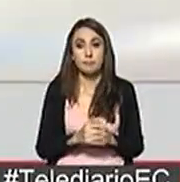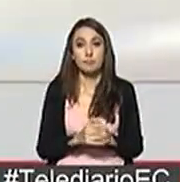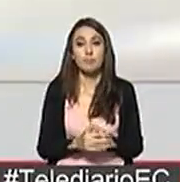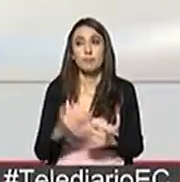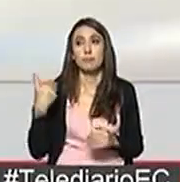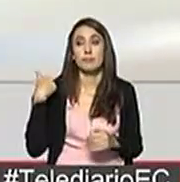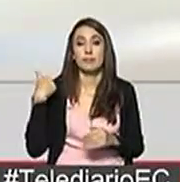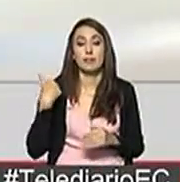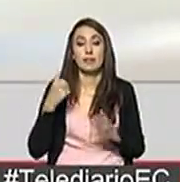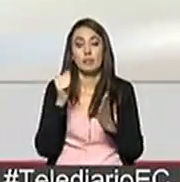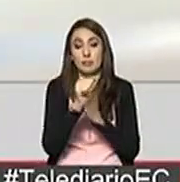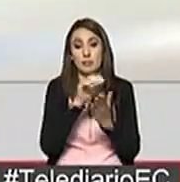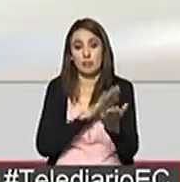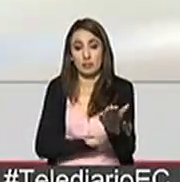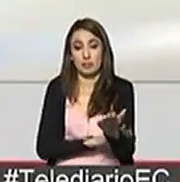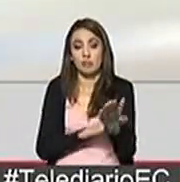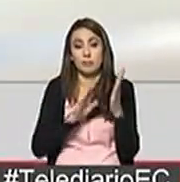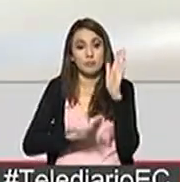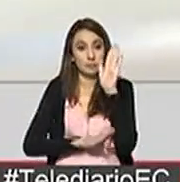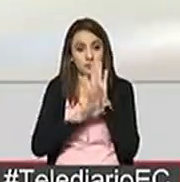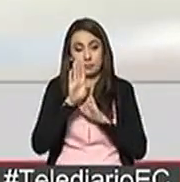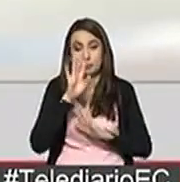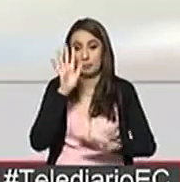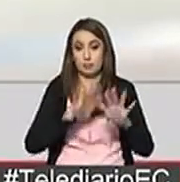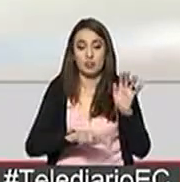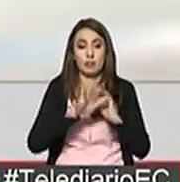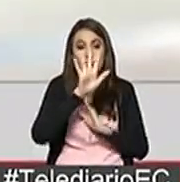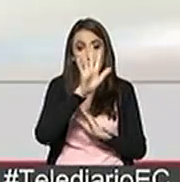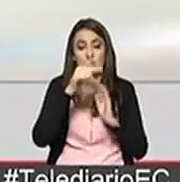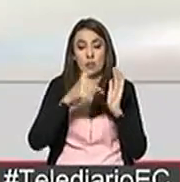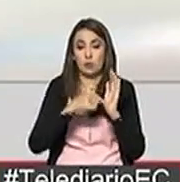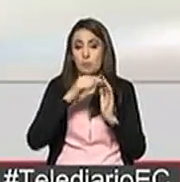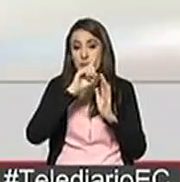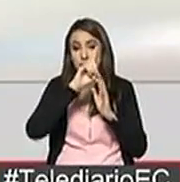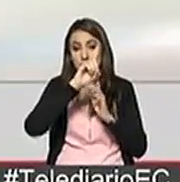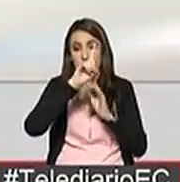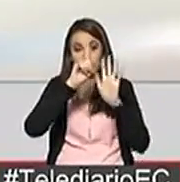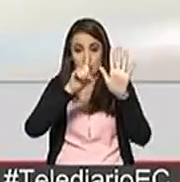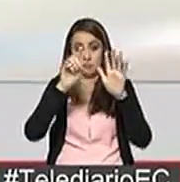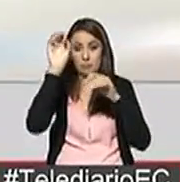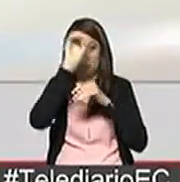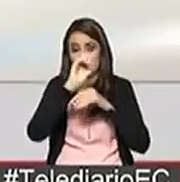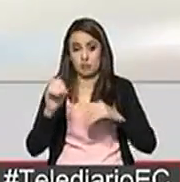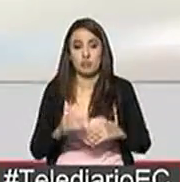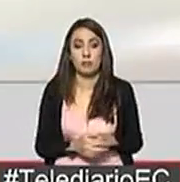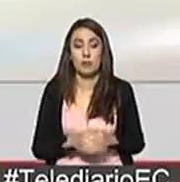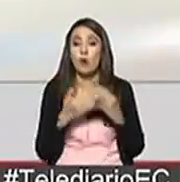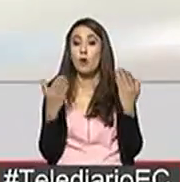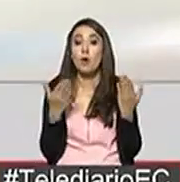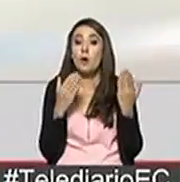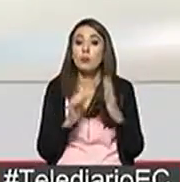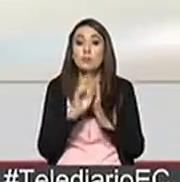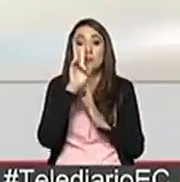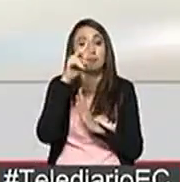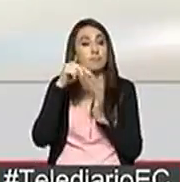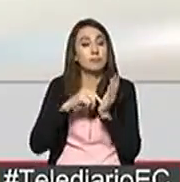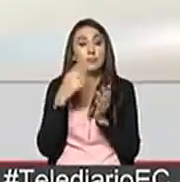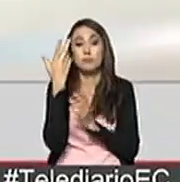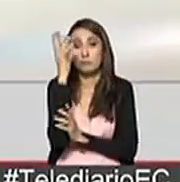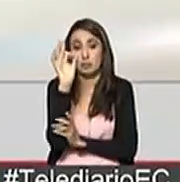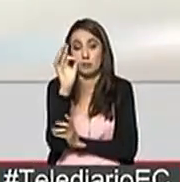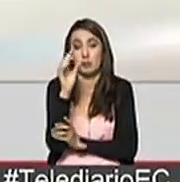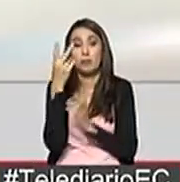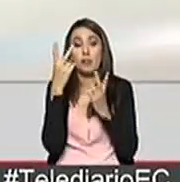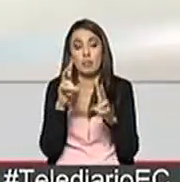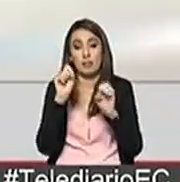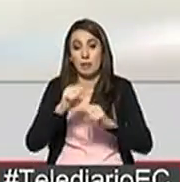Tenemos proyectado que el próximo año vamos a crecer en alrededor del 0.6%. De todas maneras, en este año 2019, y